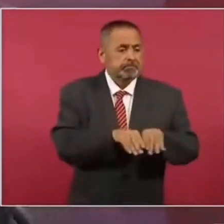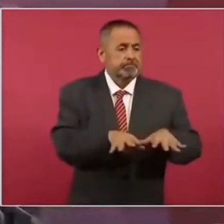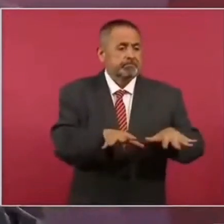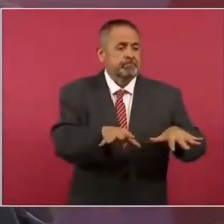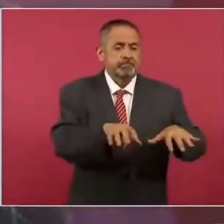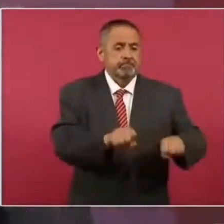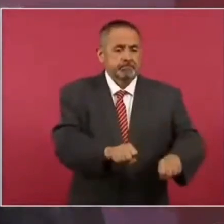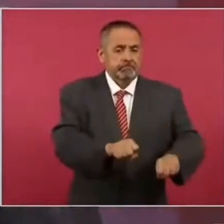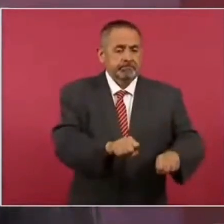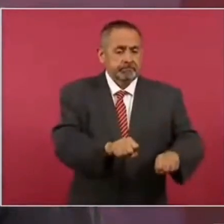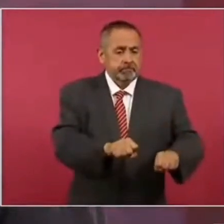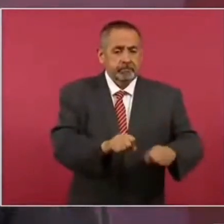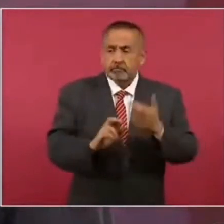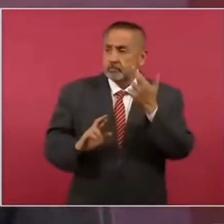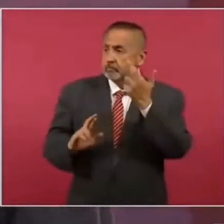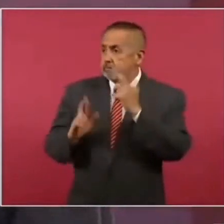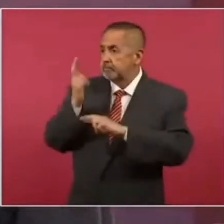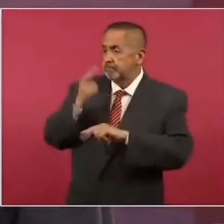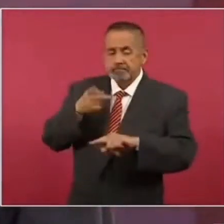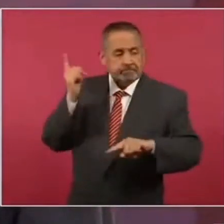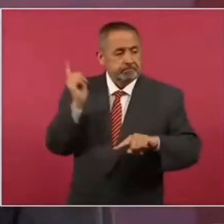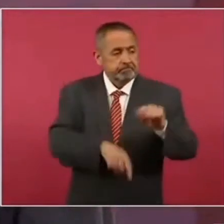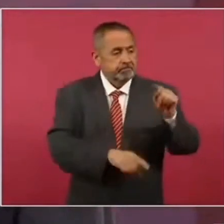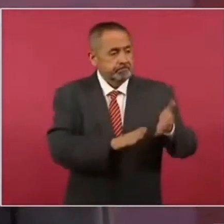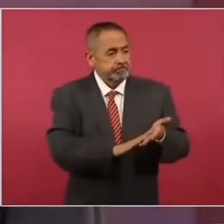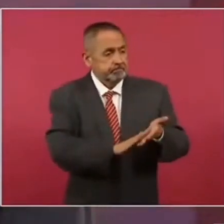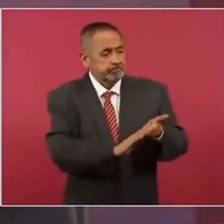Y ni la revolución pudo